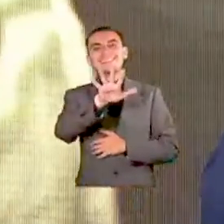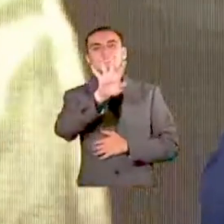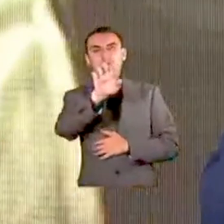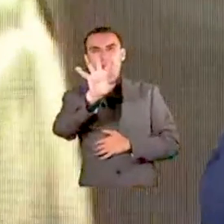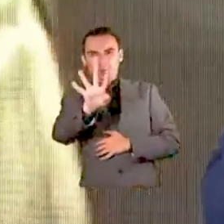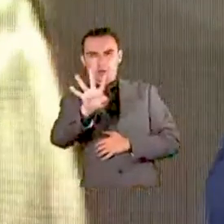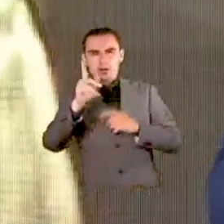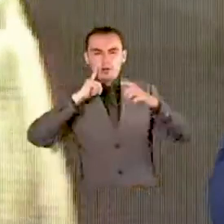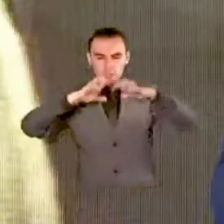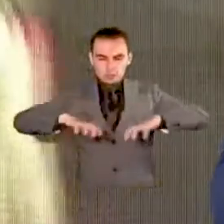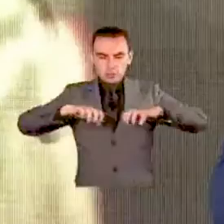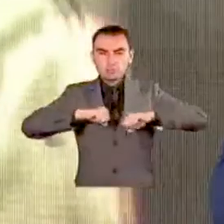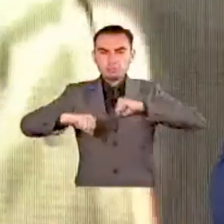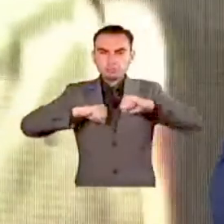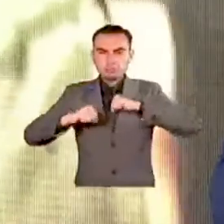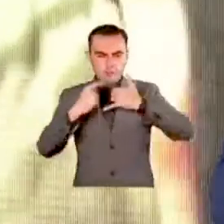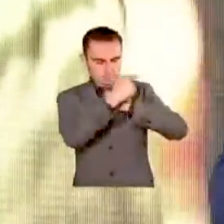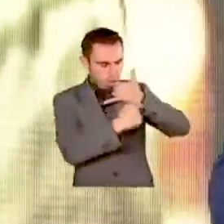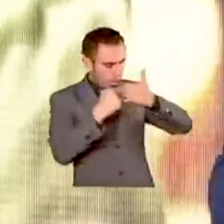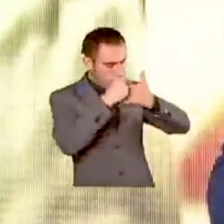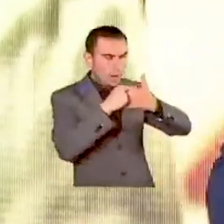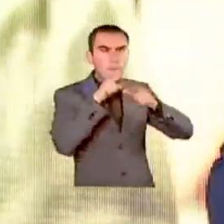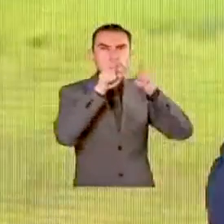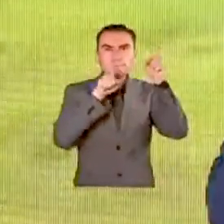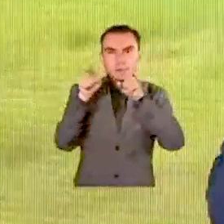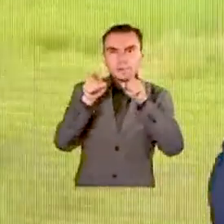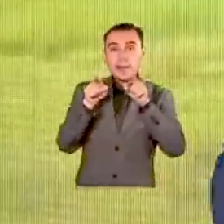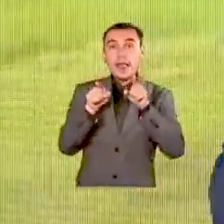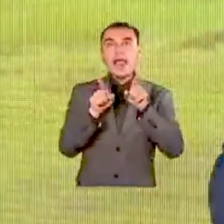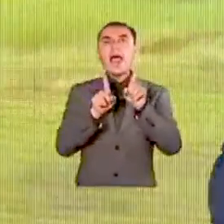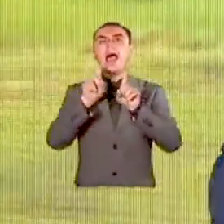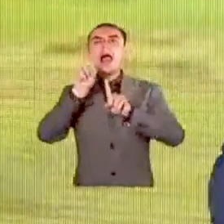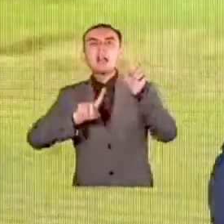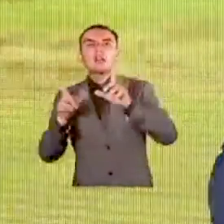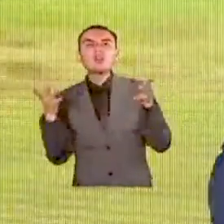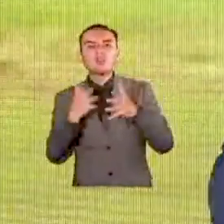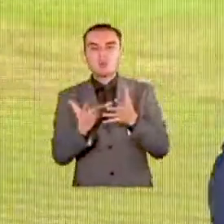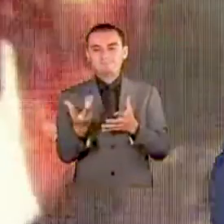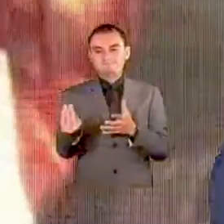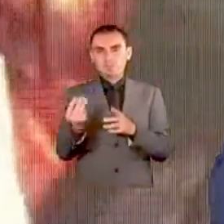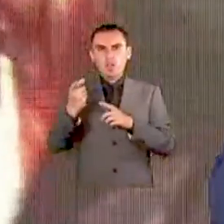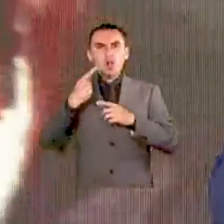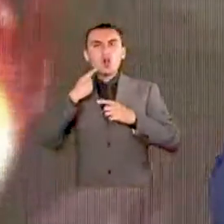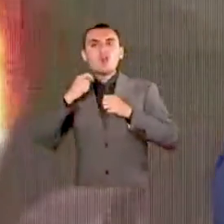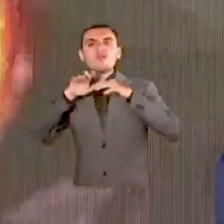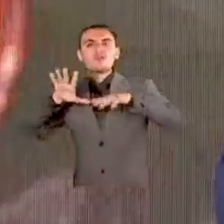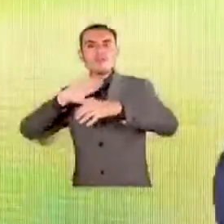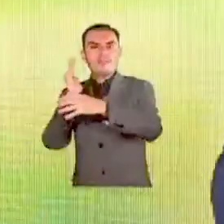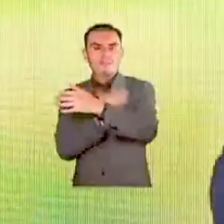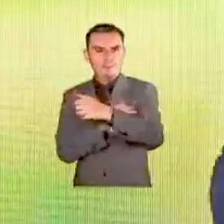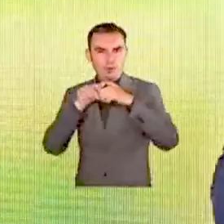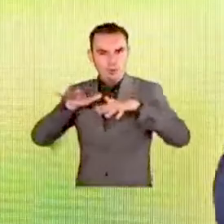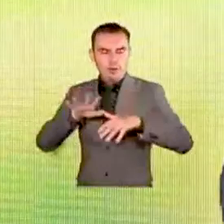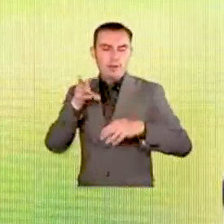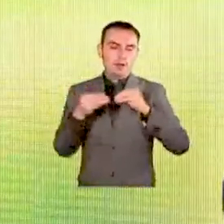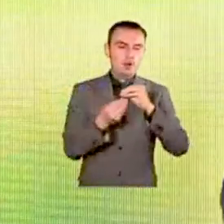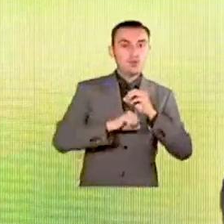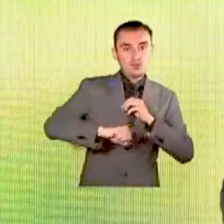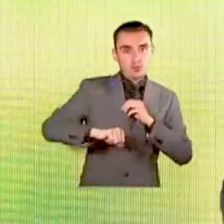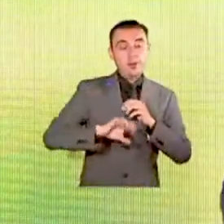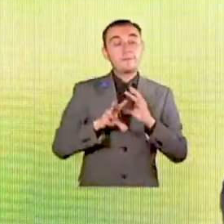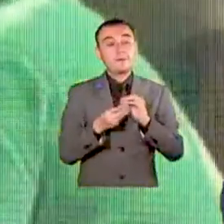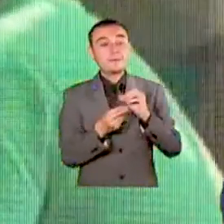disciplinarias, procuradora, en todo el territorio nacional, algunas concentradas en las delegadas de Fuerza Pública, Derechos Humanos, pero también en